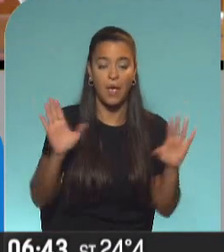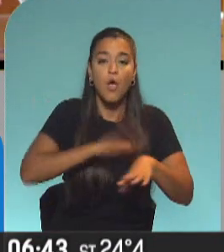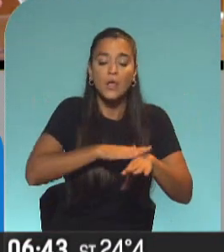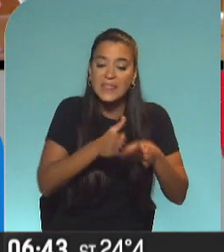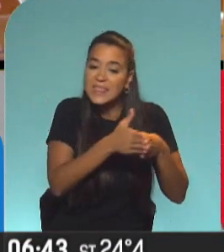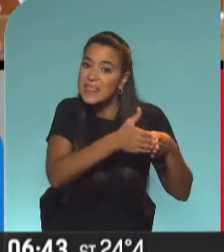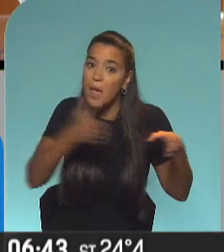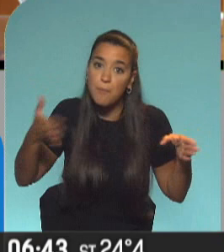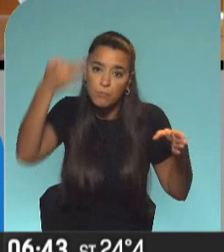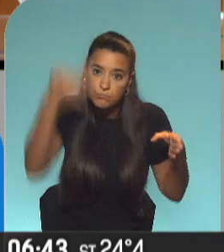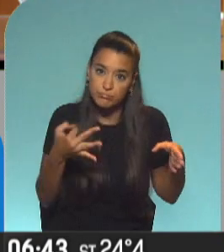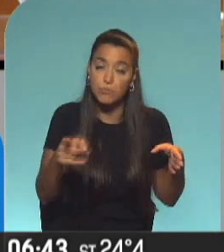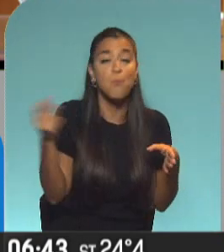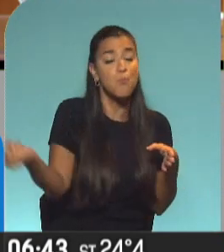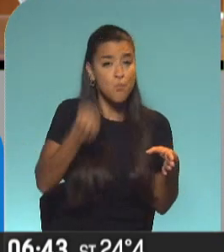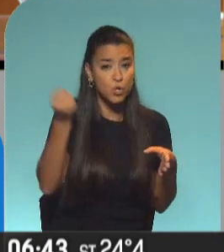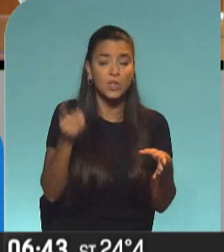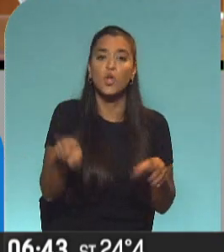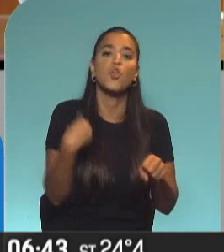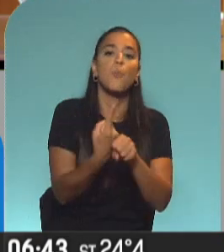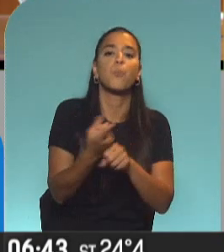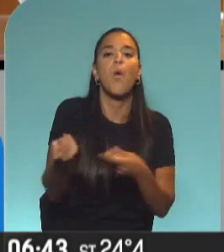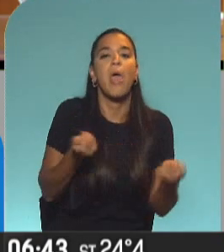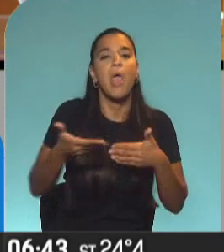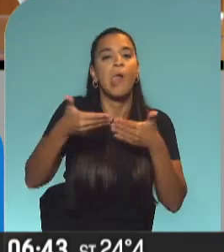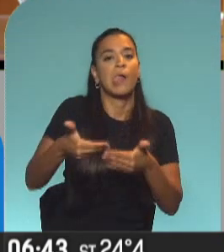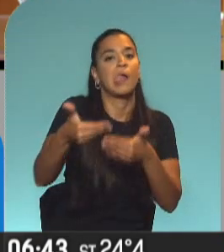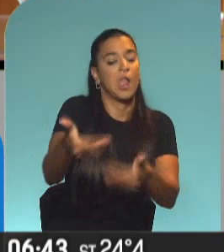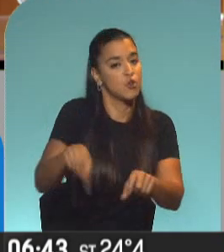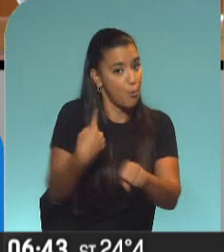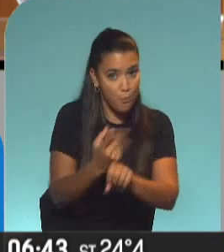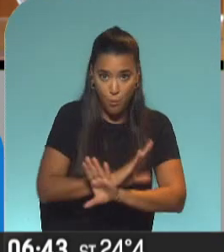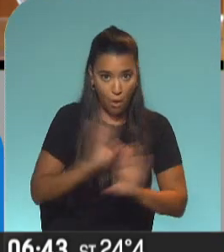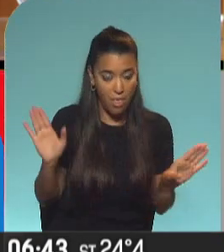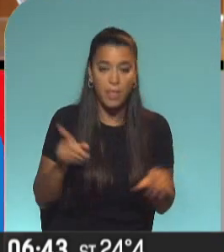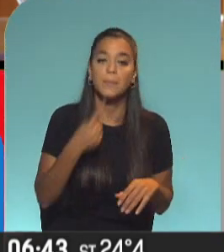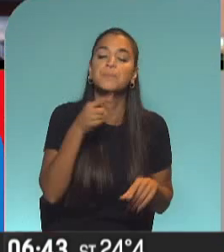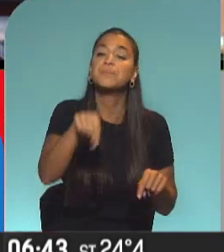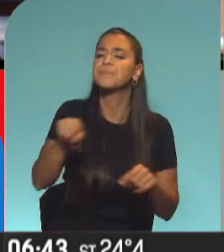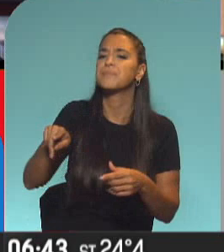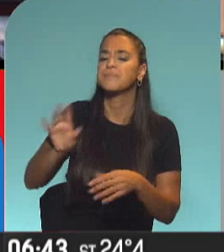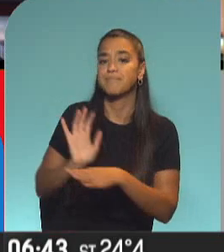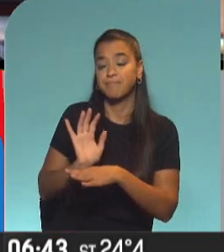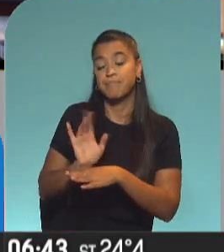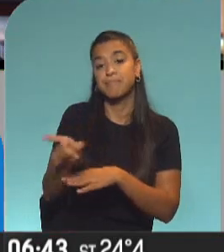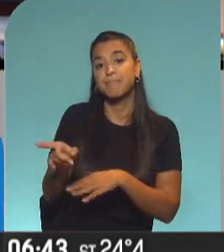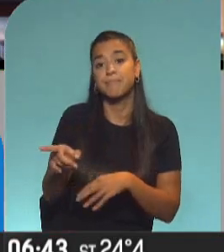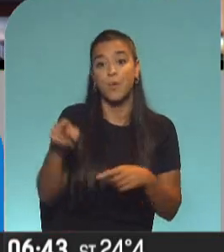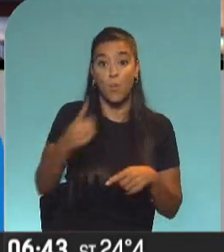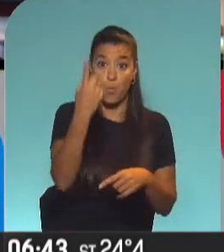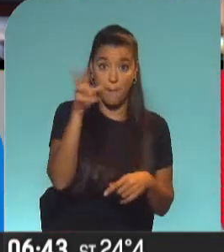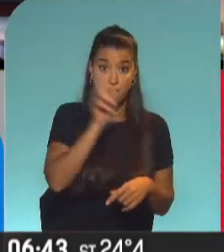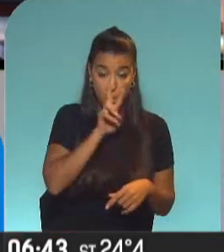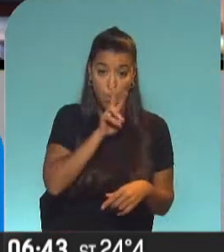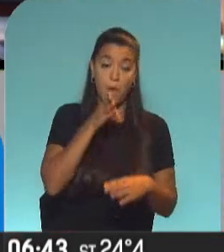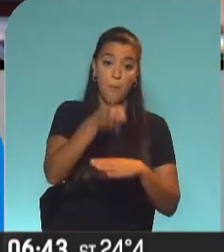tiempos pertinentes, y esto es muy importante porque no puede ser una maniobra dilatoria. Julia, digo, a ver, exactamente. esto significa, va una mujer,